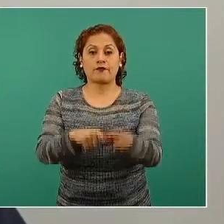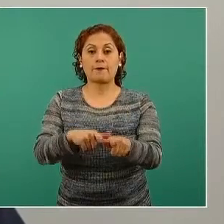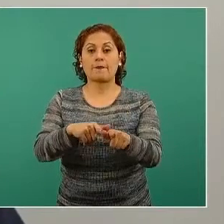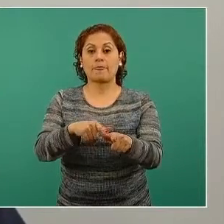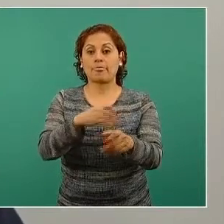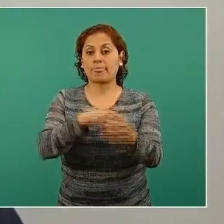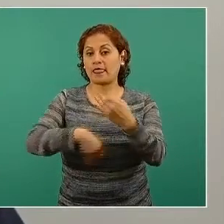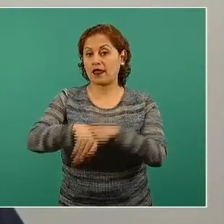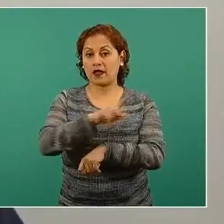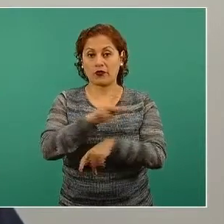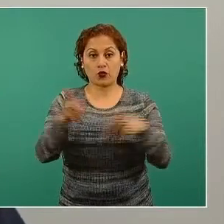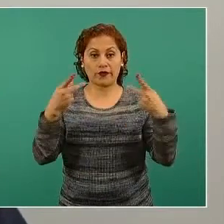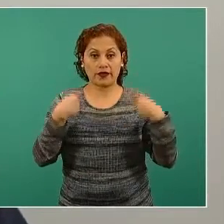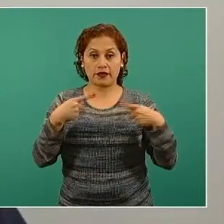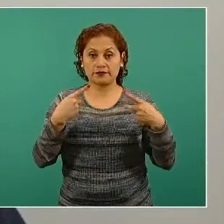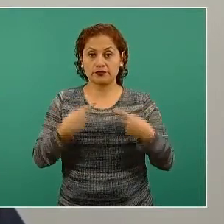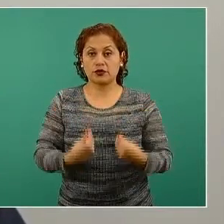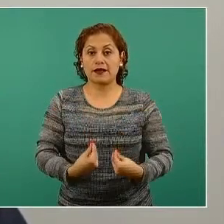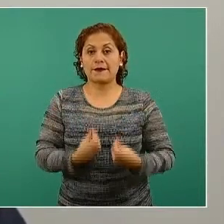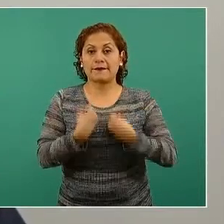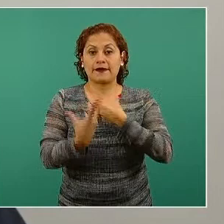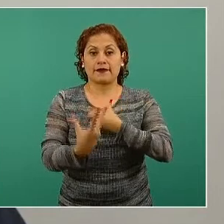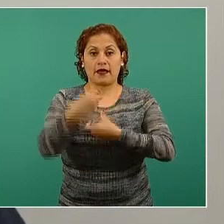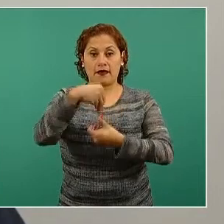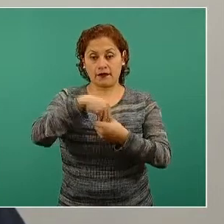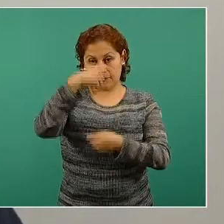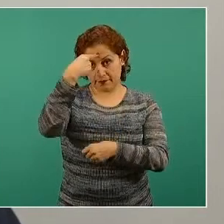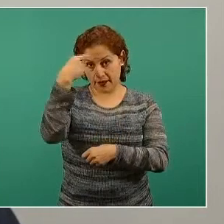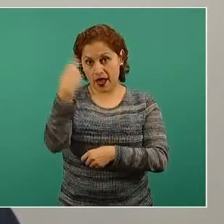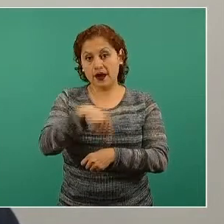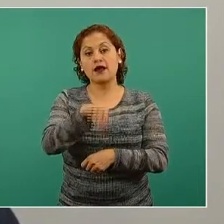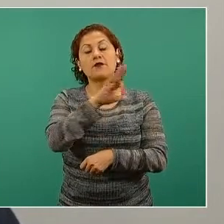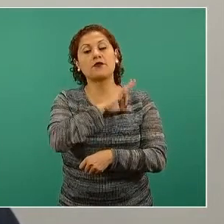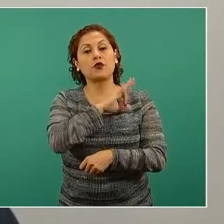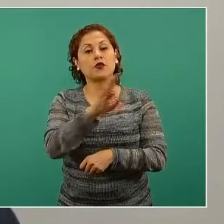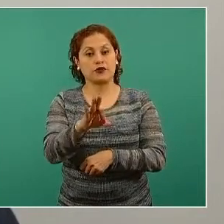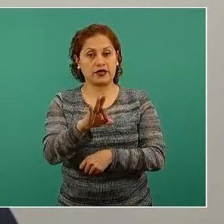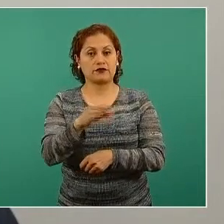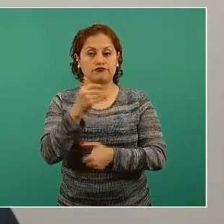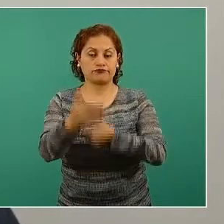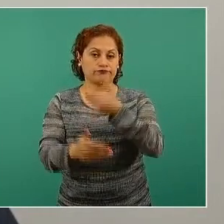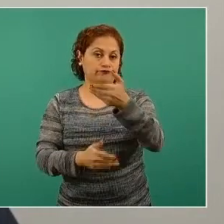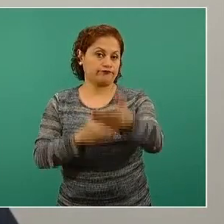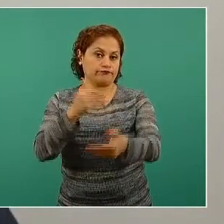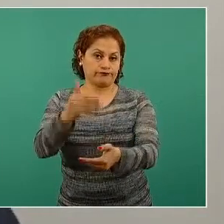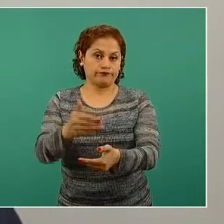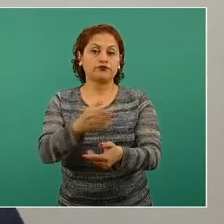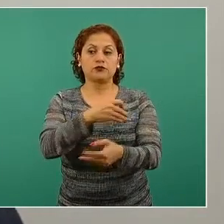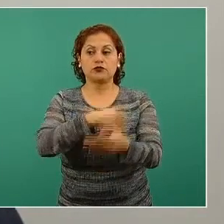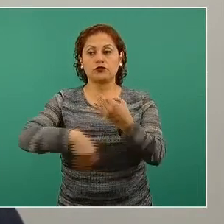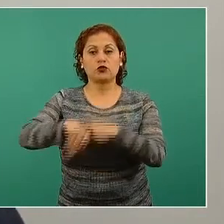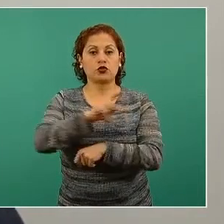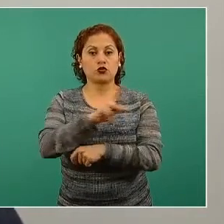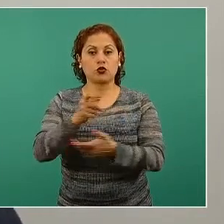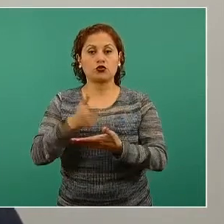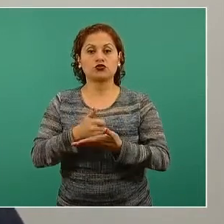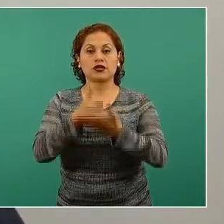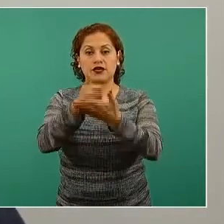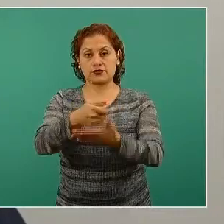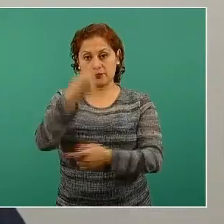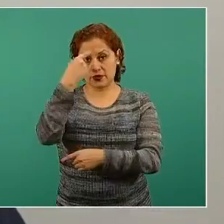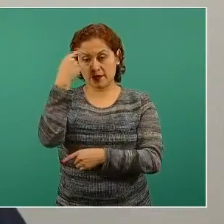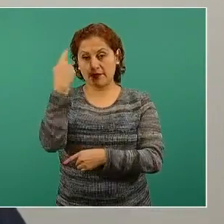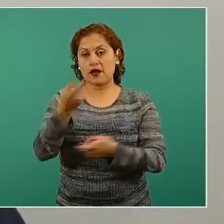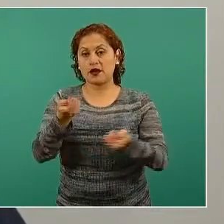implementar en nuestro diario quehacer, podremos contribuir entonces todos juntos a este balance que en su momento obviamente también